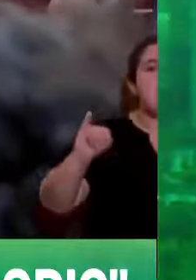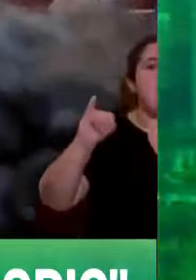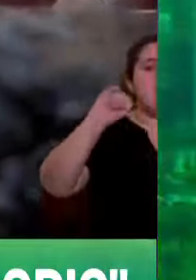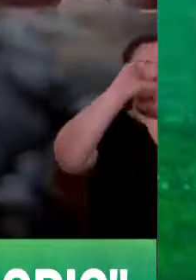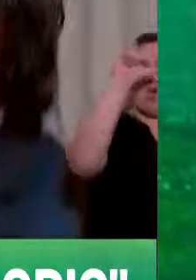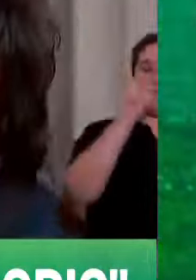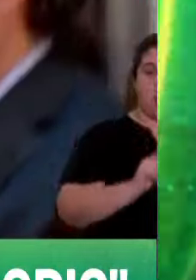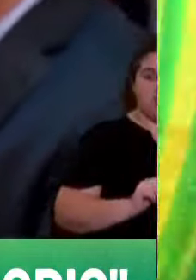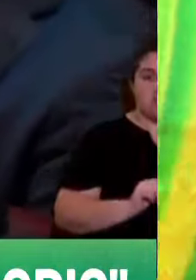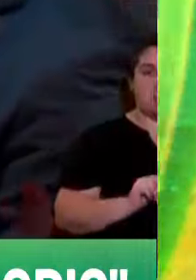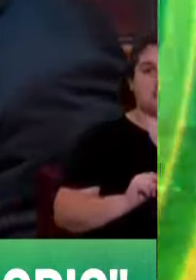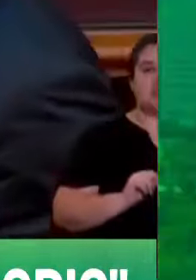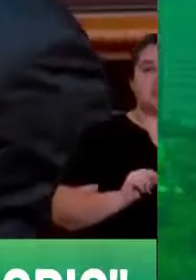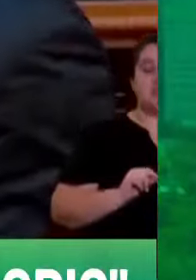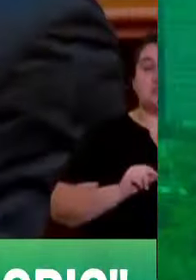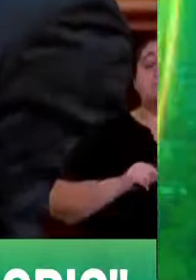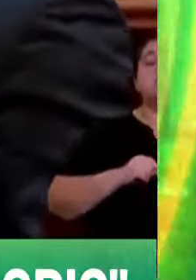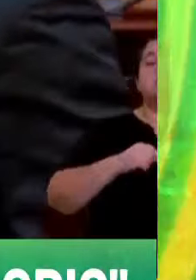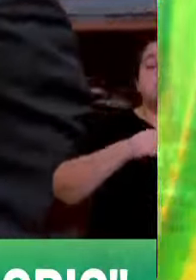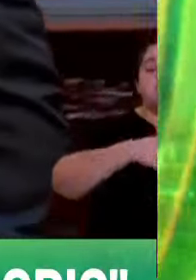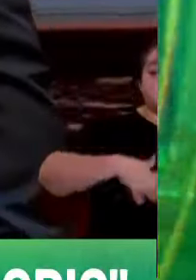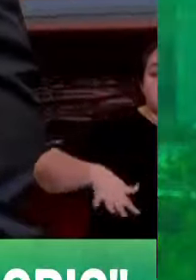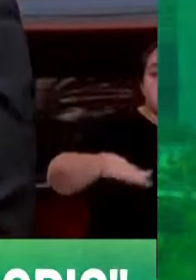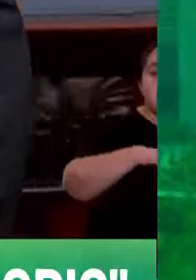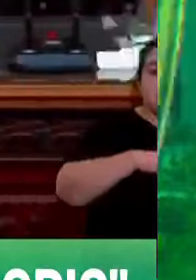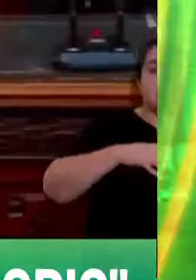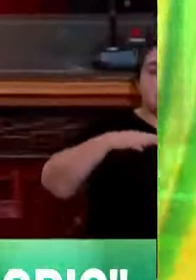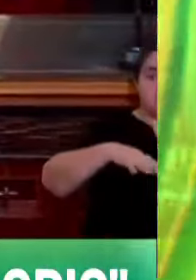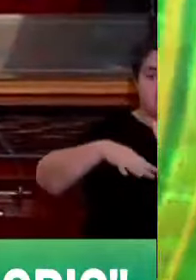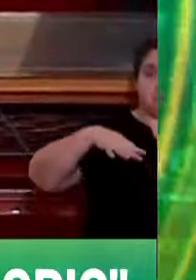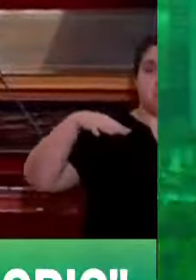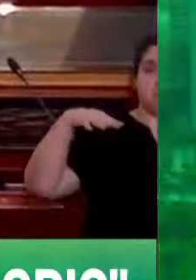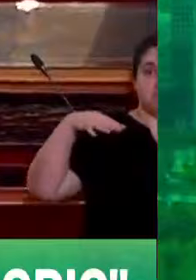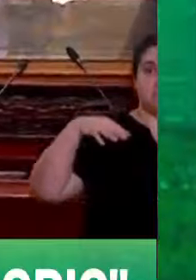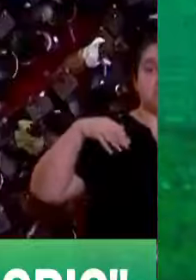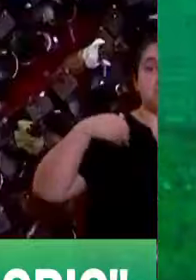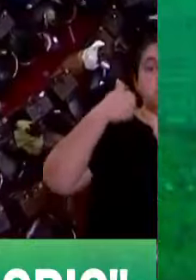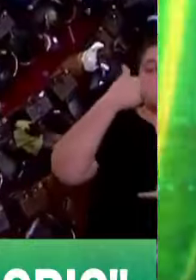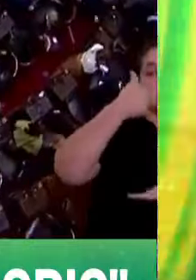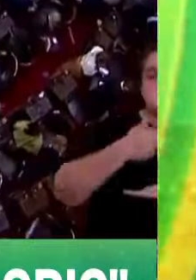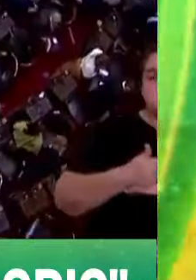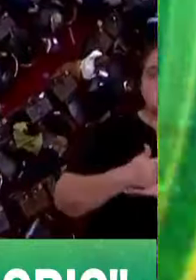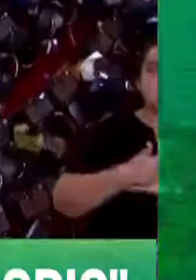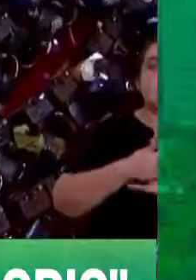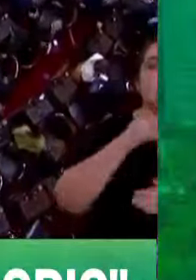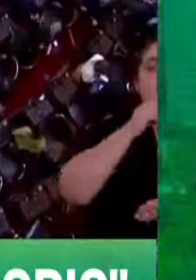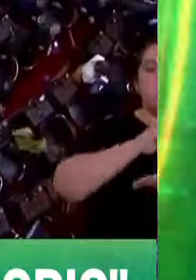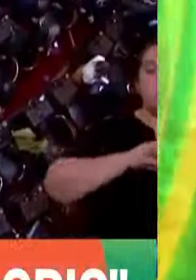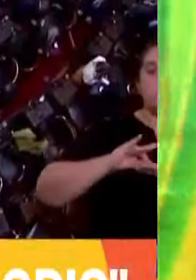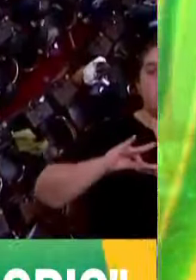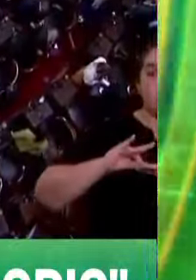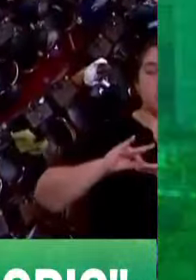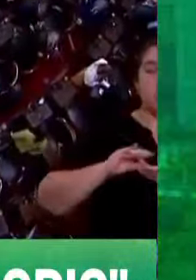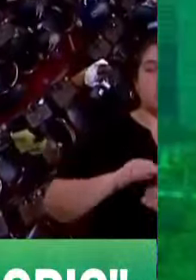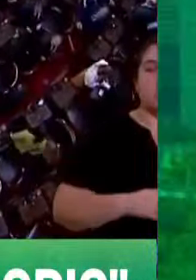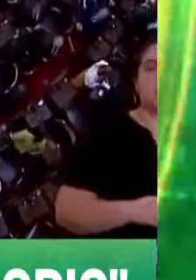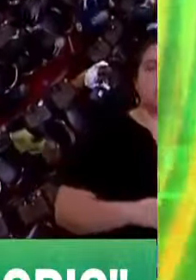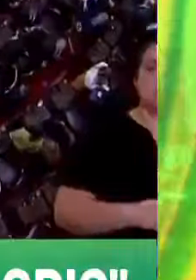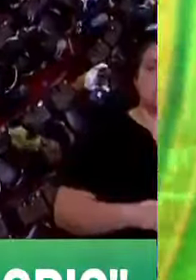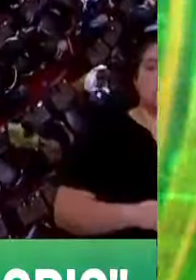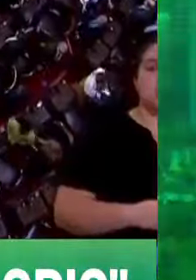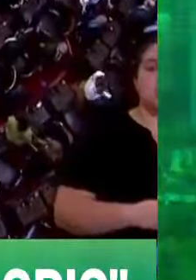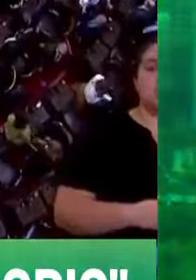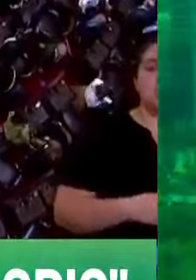importante para todos los patagónicos, donde van a estar además los legisladores nacionales, gobernadores, intendentes, cámaras de